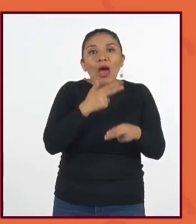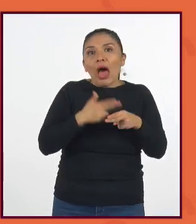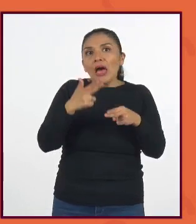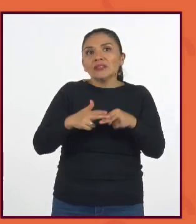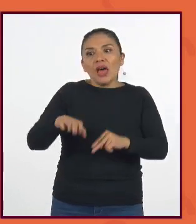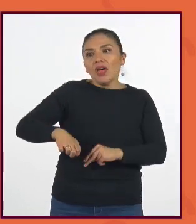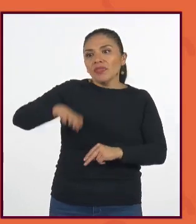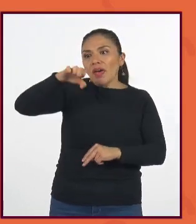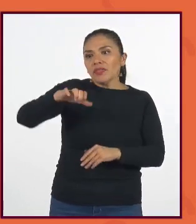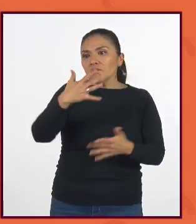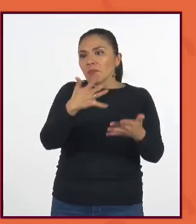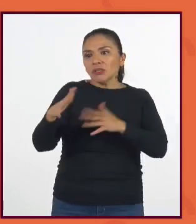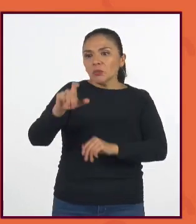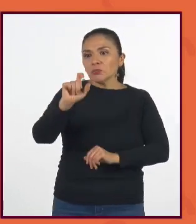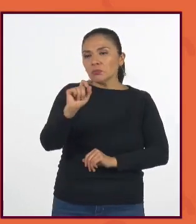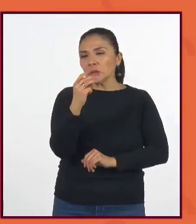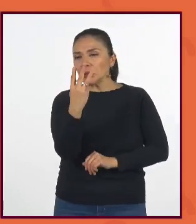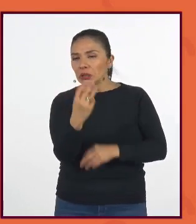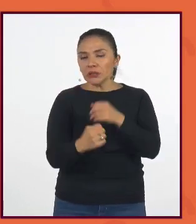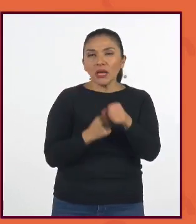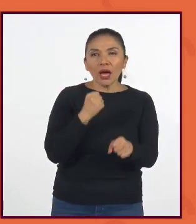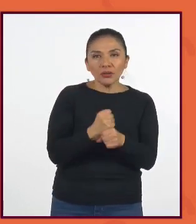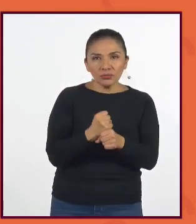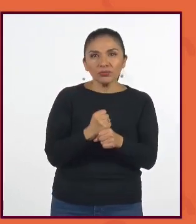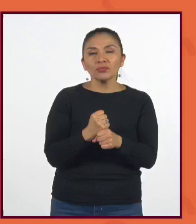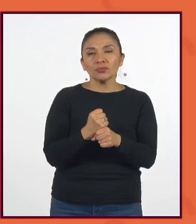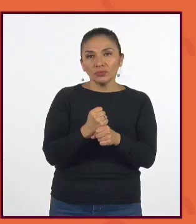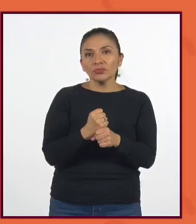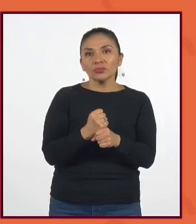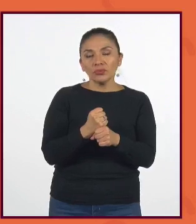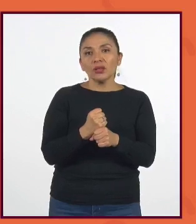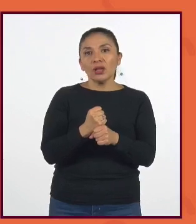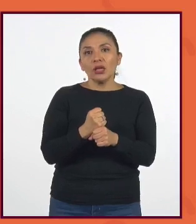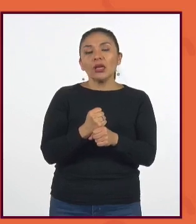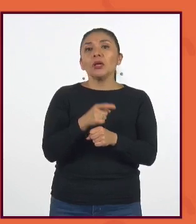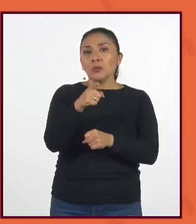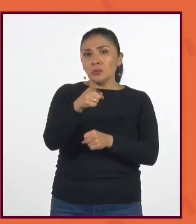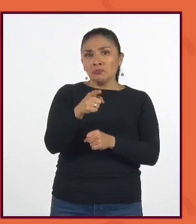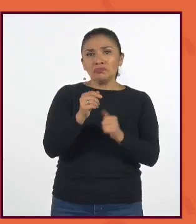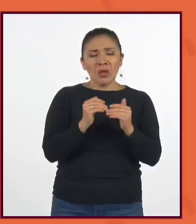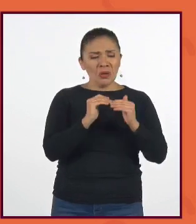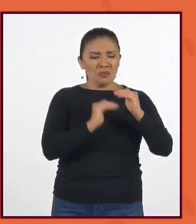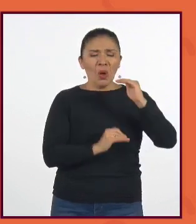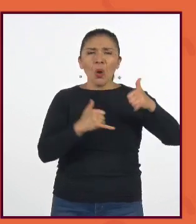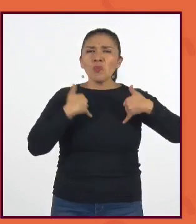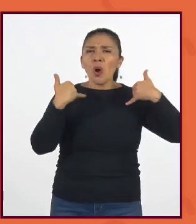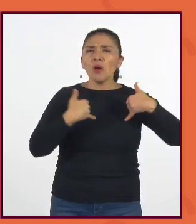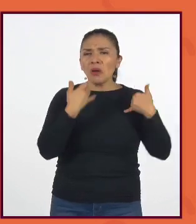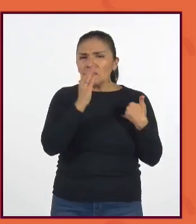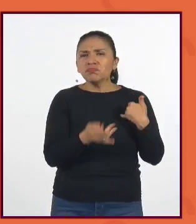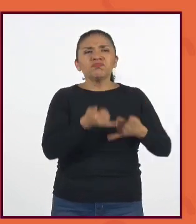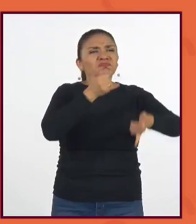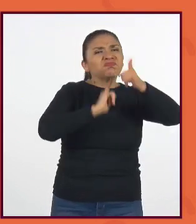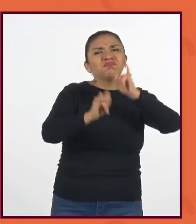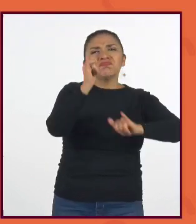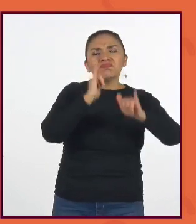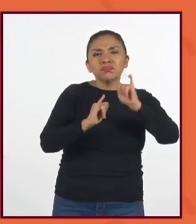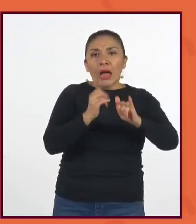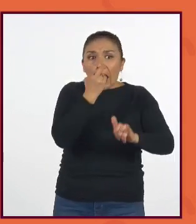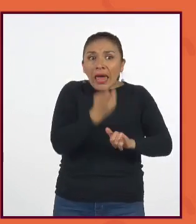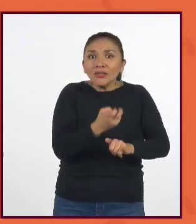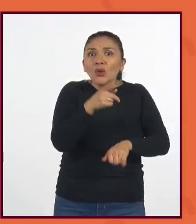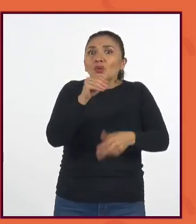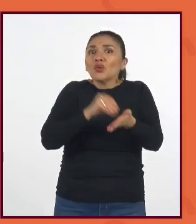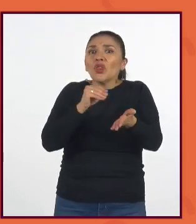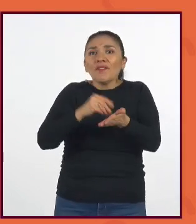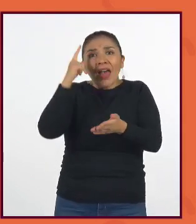los 23 años y si consumes alguna sustancia durante estas etapas críticas de